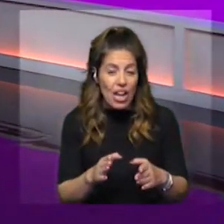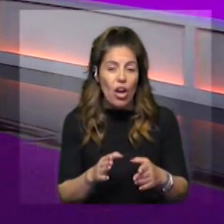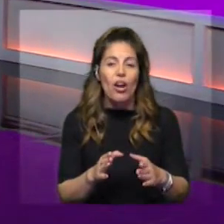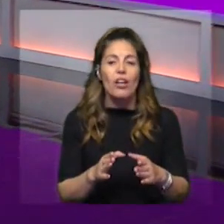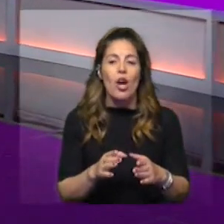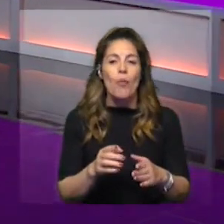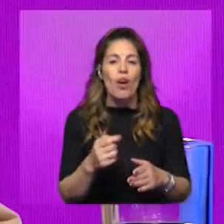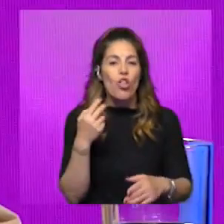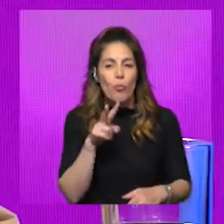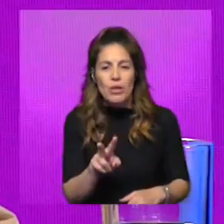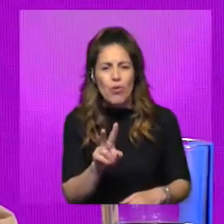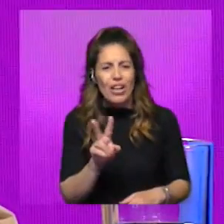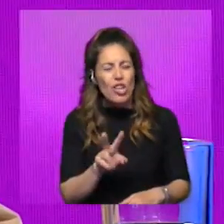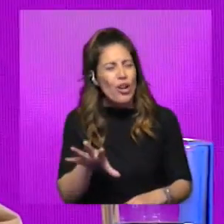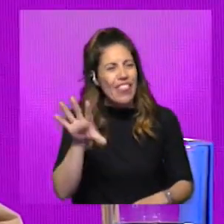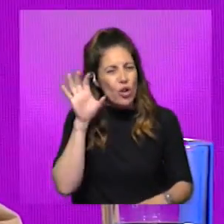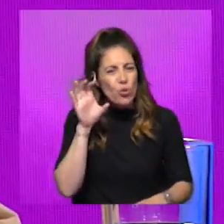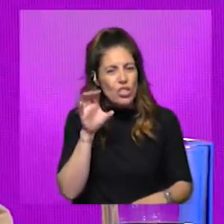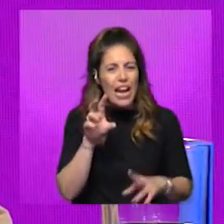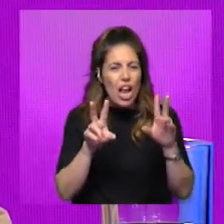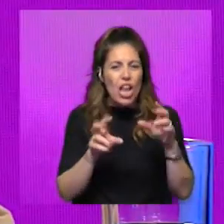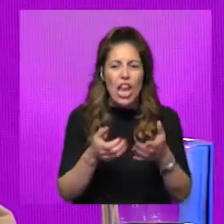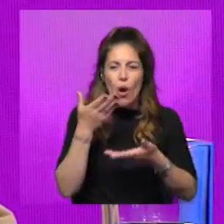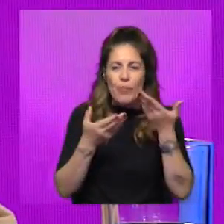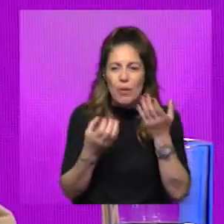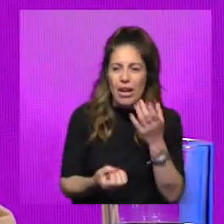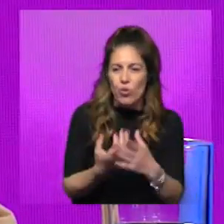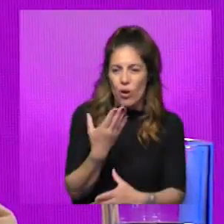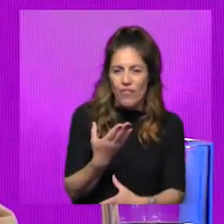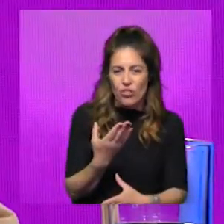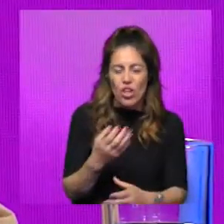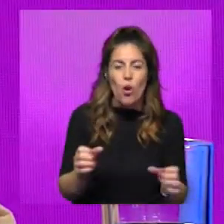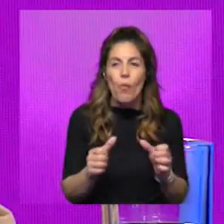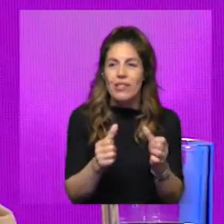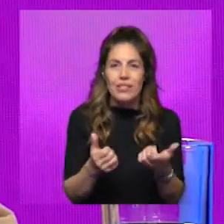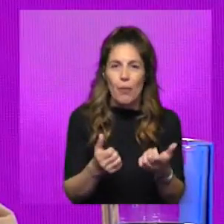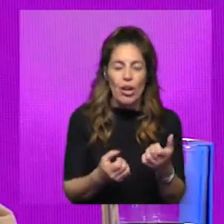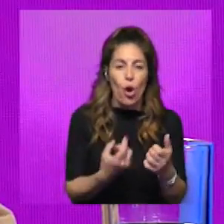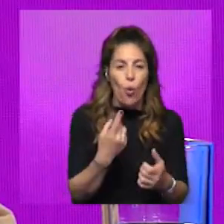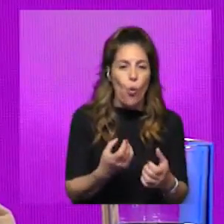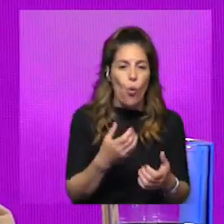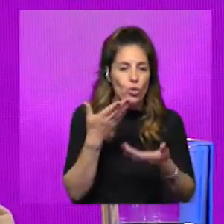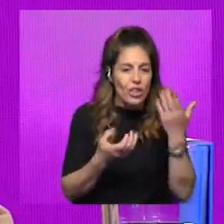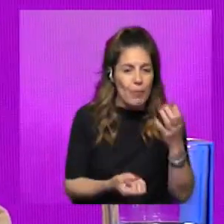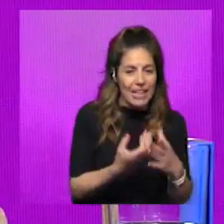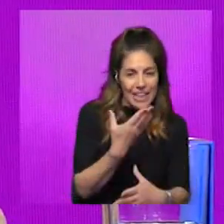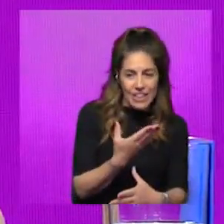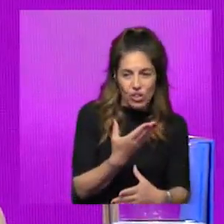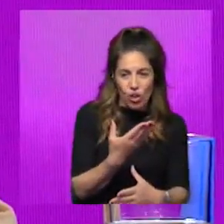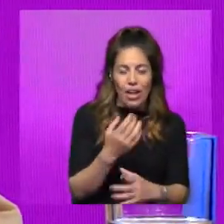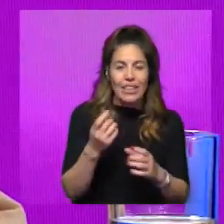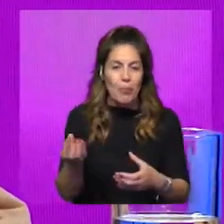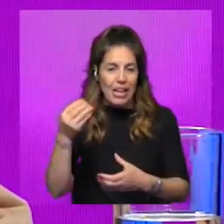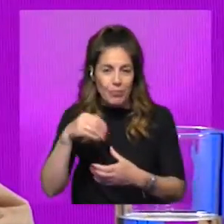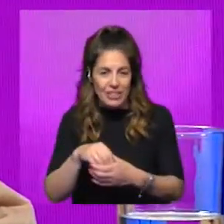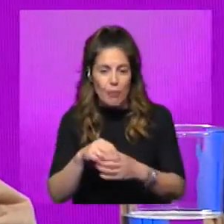vimos que también no era muy de escuchar el tema de inédito, era como hacer el cálculo de decir, bueno, sacamos un tema inédito. Si te gusta, lo escuchan genial, pero también me echamos